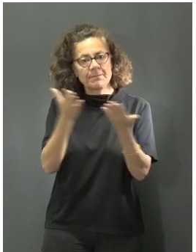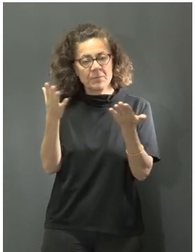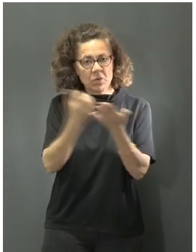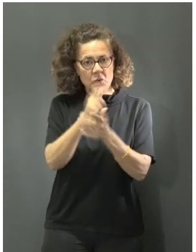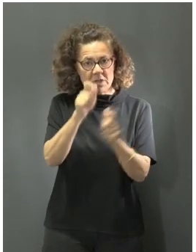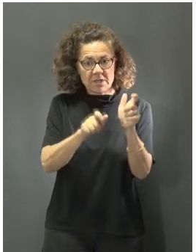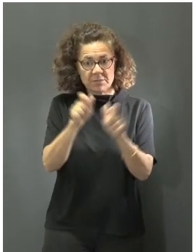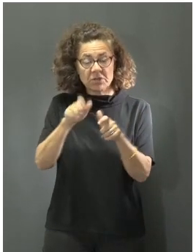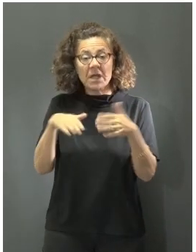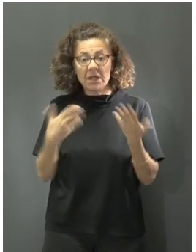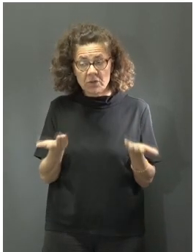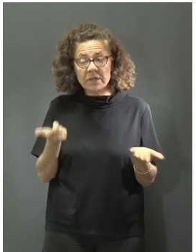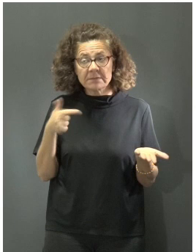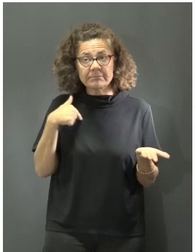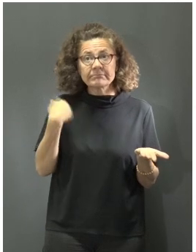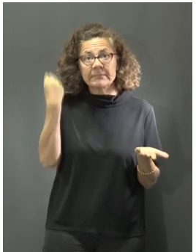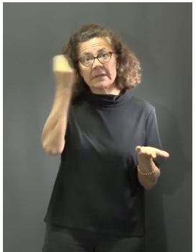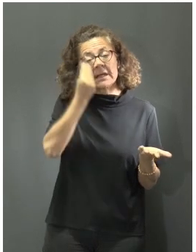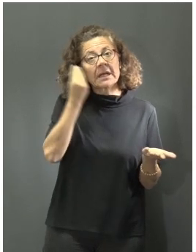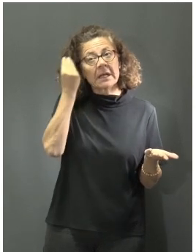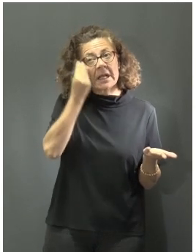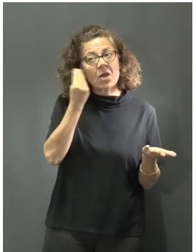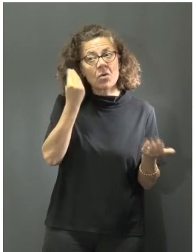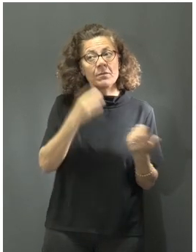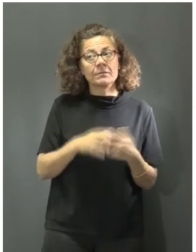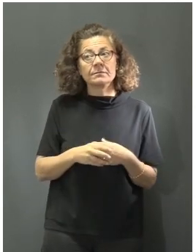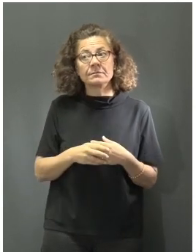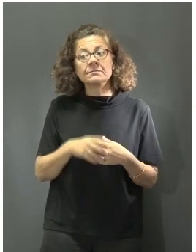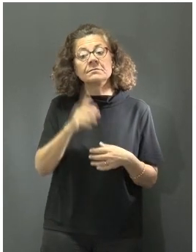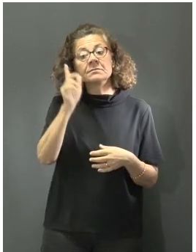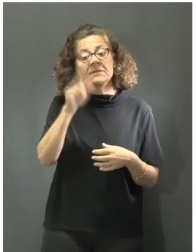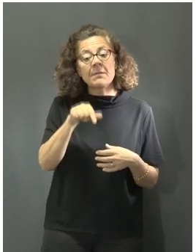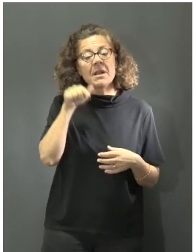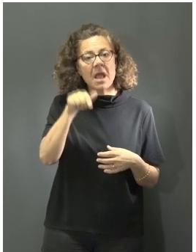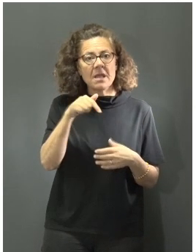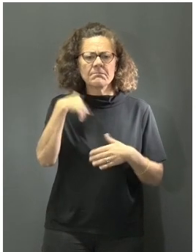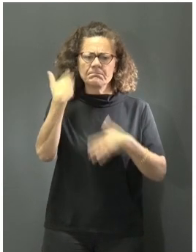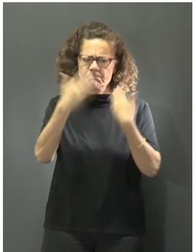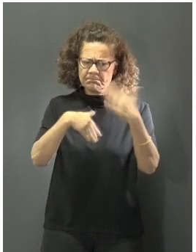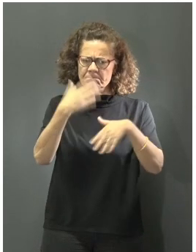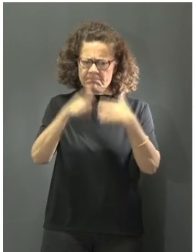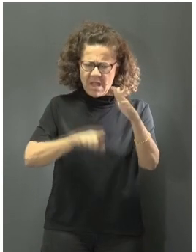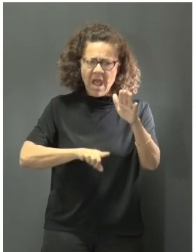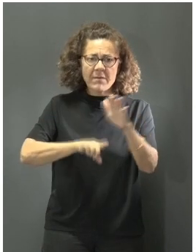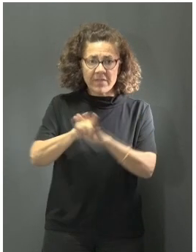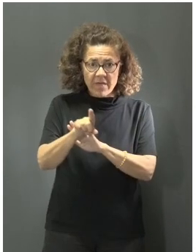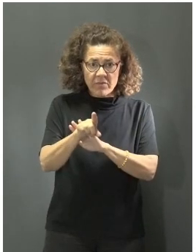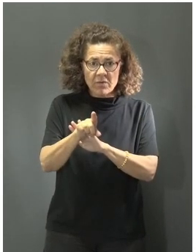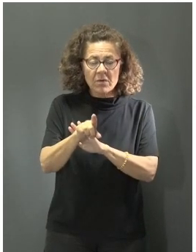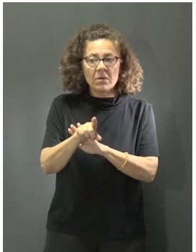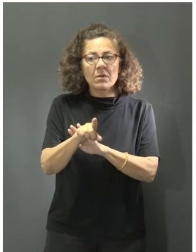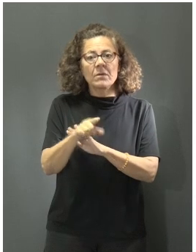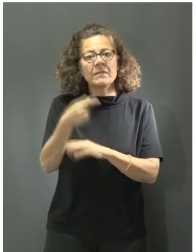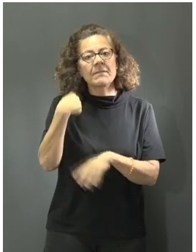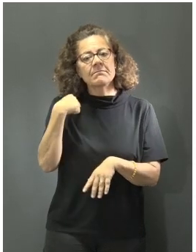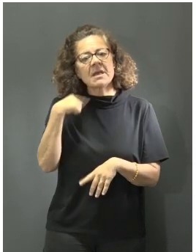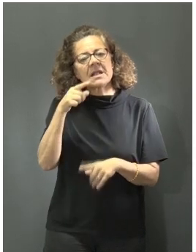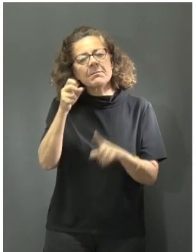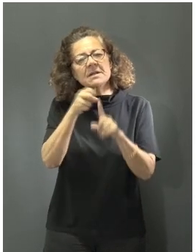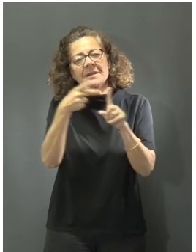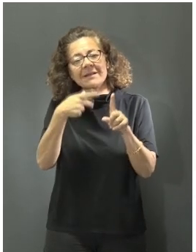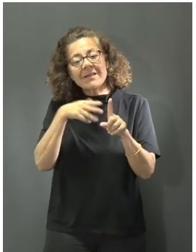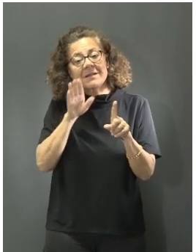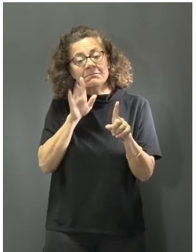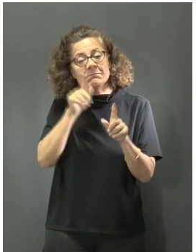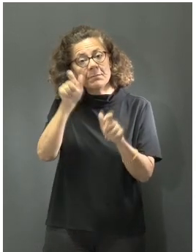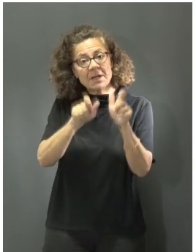¿no? Entonces sí que creo que también en eso hemos avanzado, en incorporar esa perspectiva de las propias